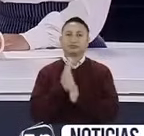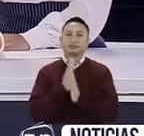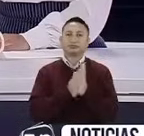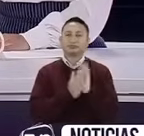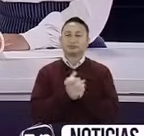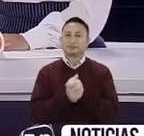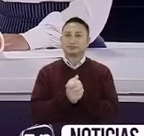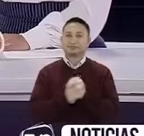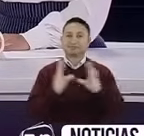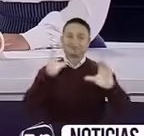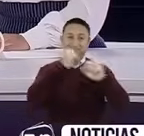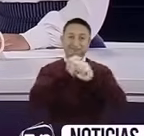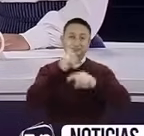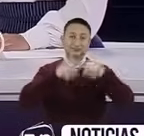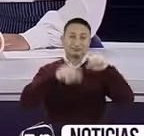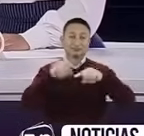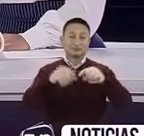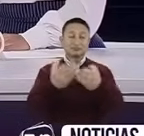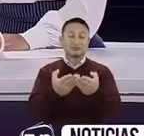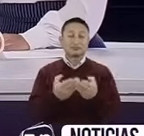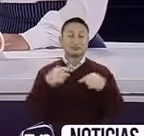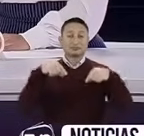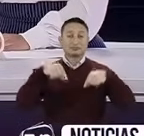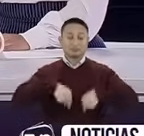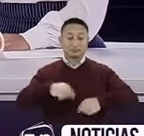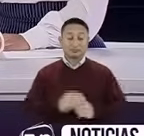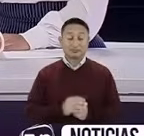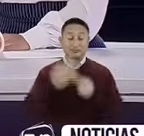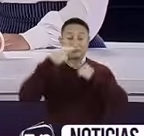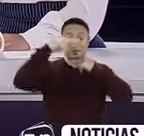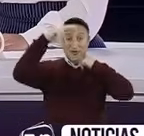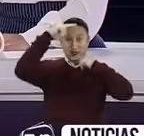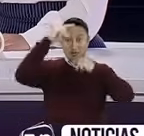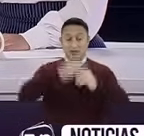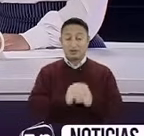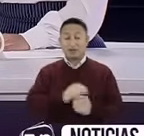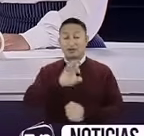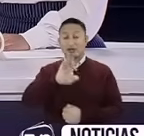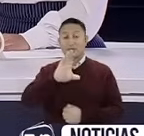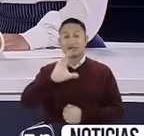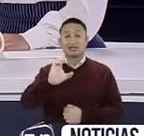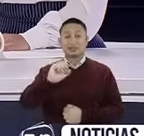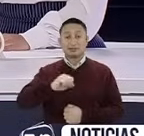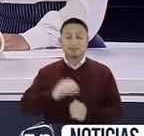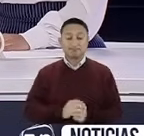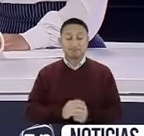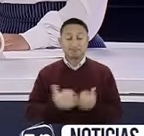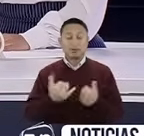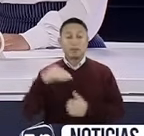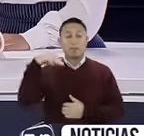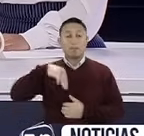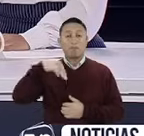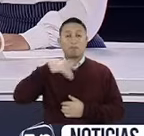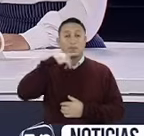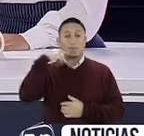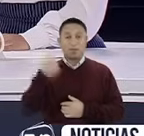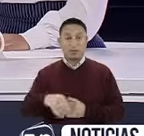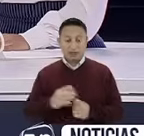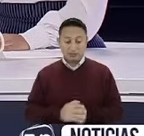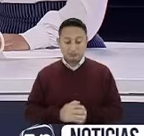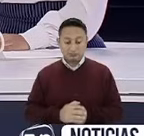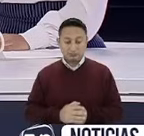Muy buenas noches, amigos. Bienvenidos a la emisión estelar de TVC Noticias en este martes de feriado, con todos